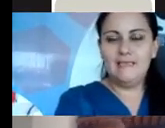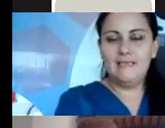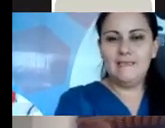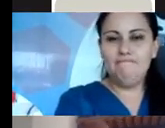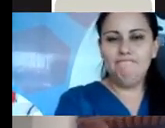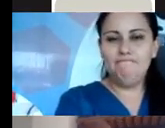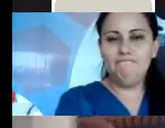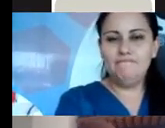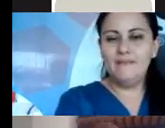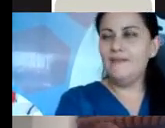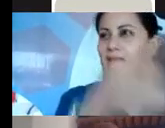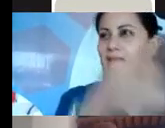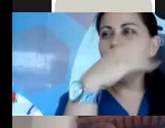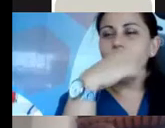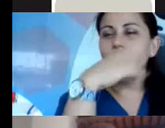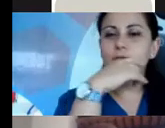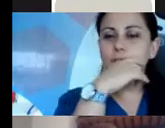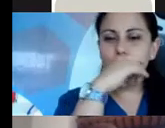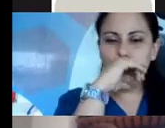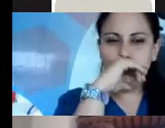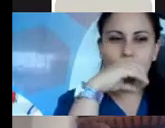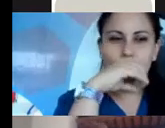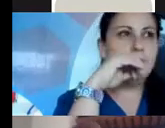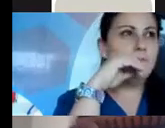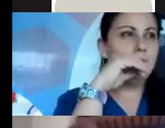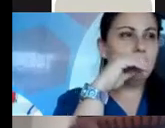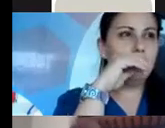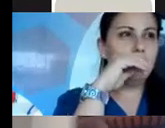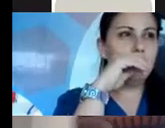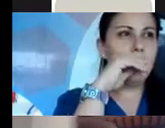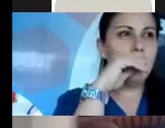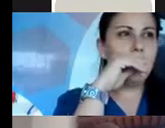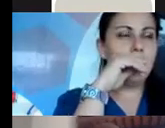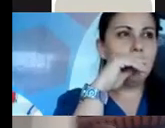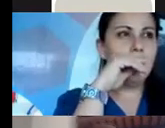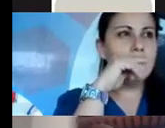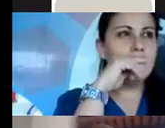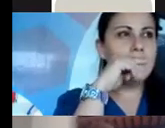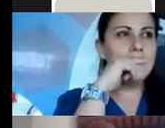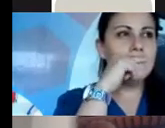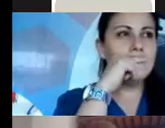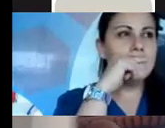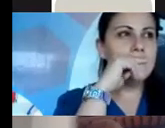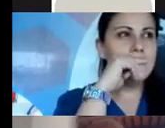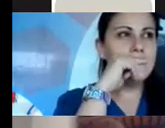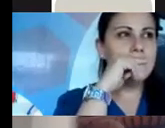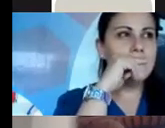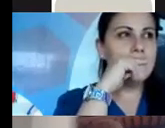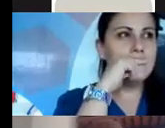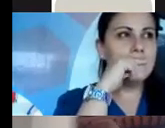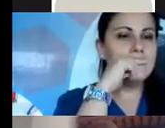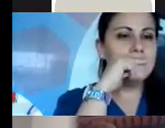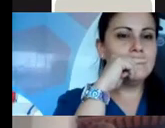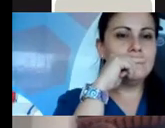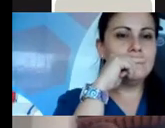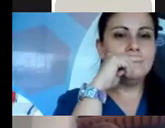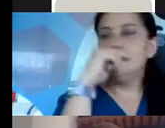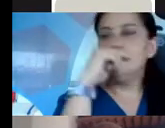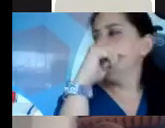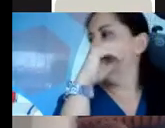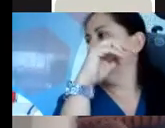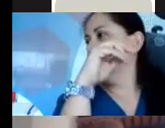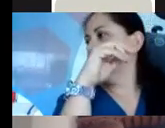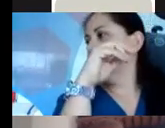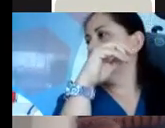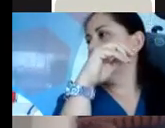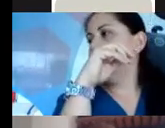lado izquierdo son para justamente pads, y los que ven del lado derecho son para, por ejemplo, sistemas tubulares. Y tienen